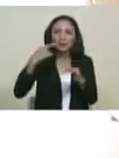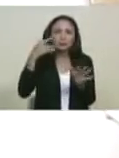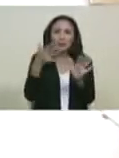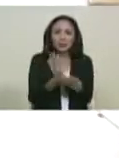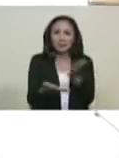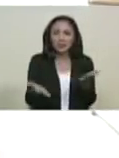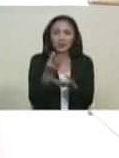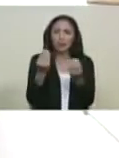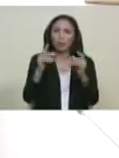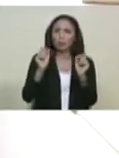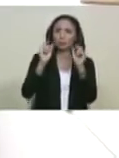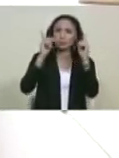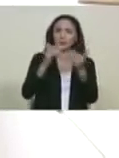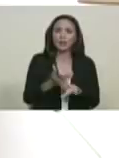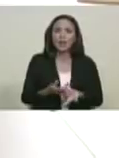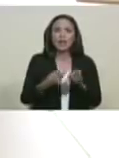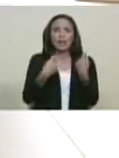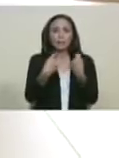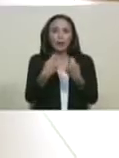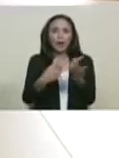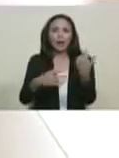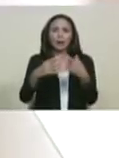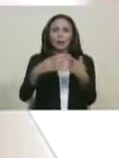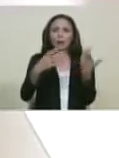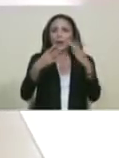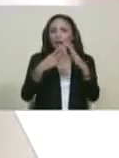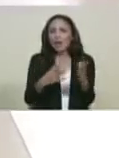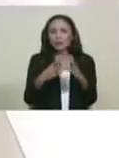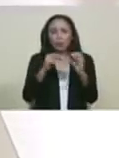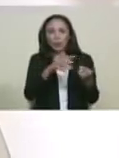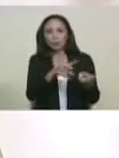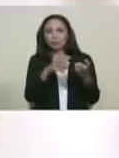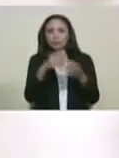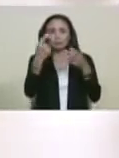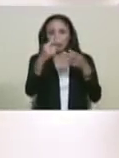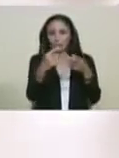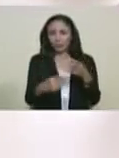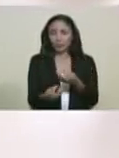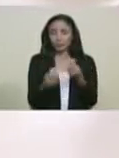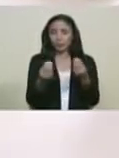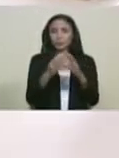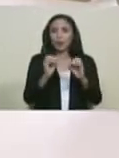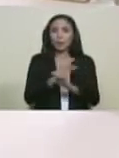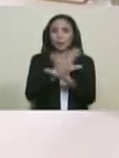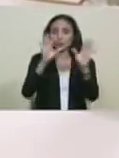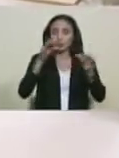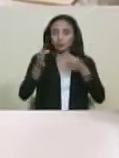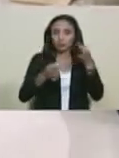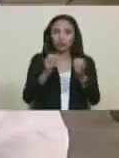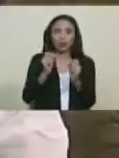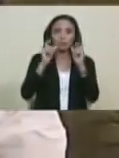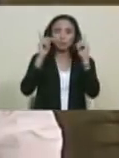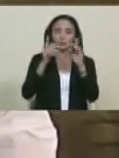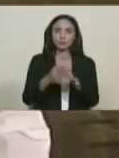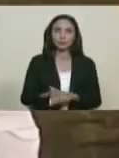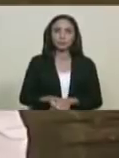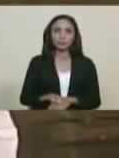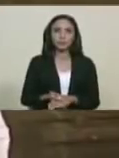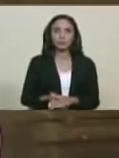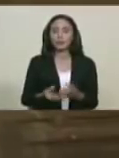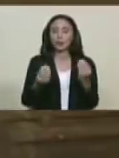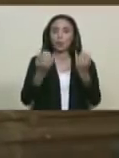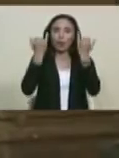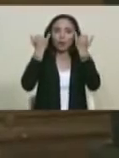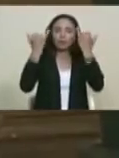a impactar en salarios en precios en el nivel de vida verdaderamente es impresionante la inteligencia la